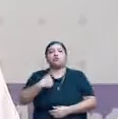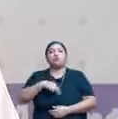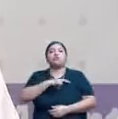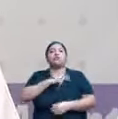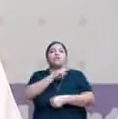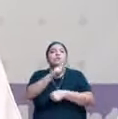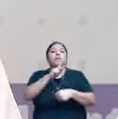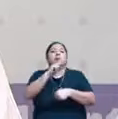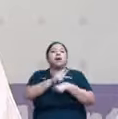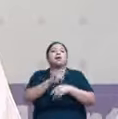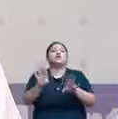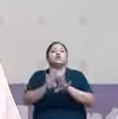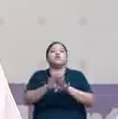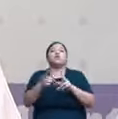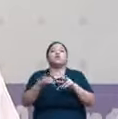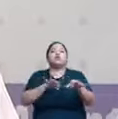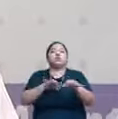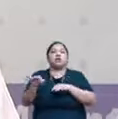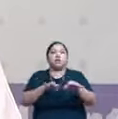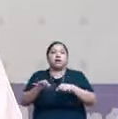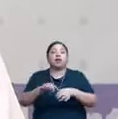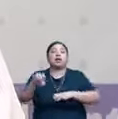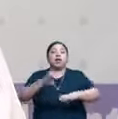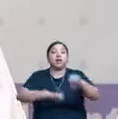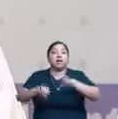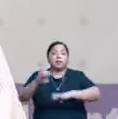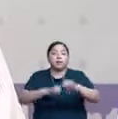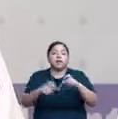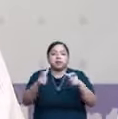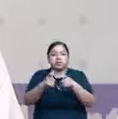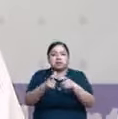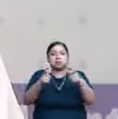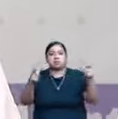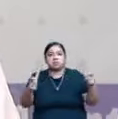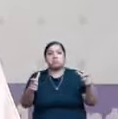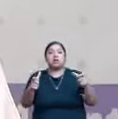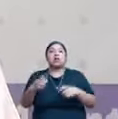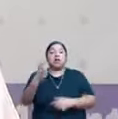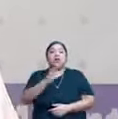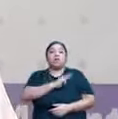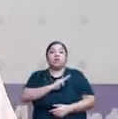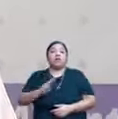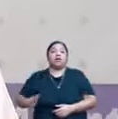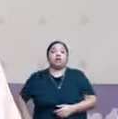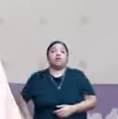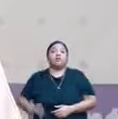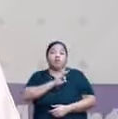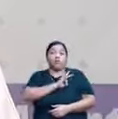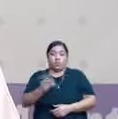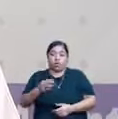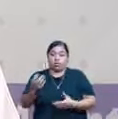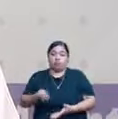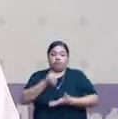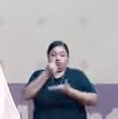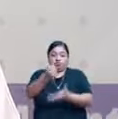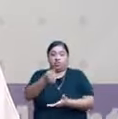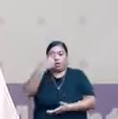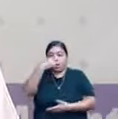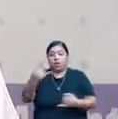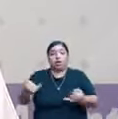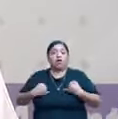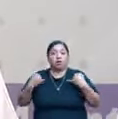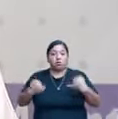micro, pequeñas y medianas empresas. Se destinará presupuesto del municipio para jóvenes emprendedores, crecimiento económico para